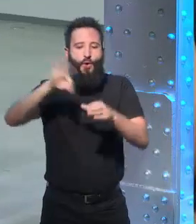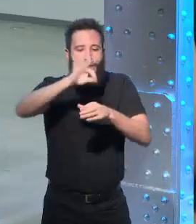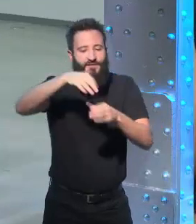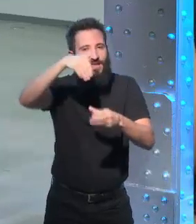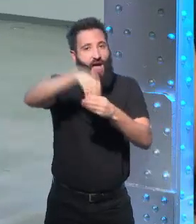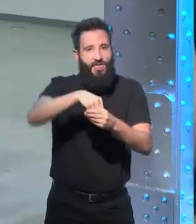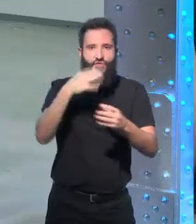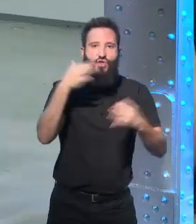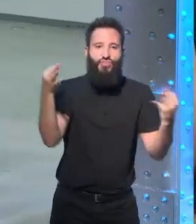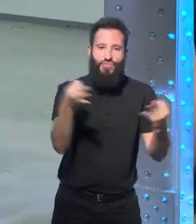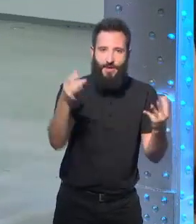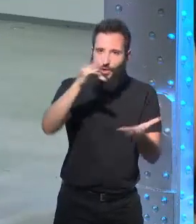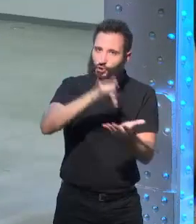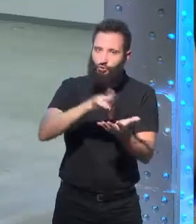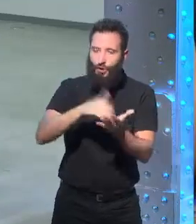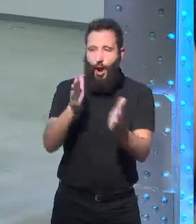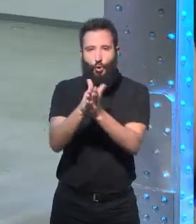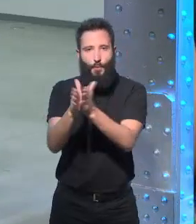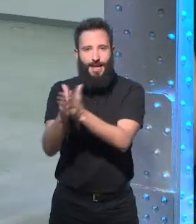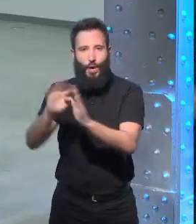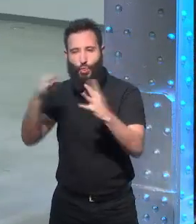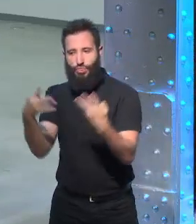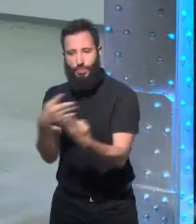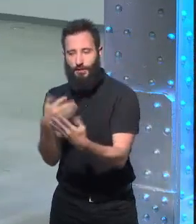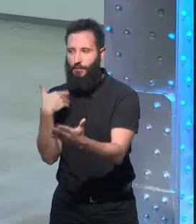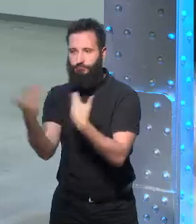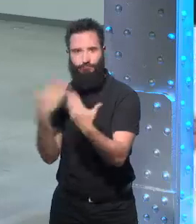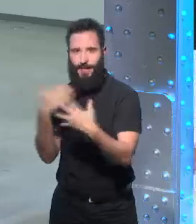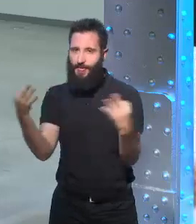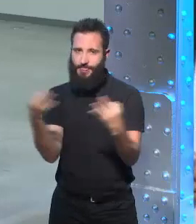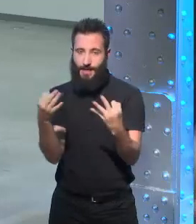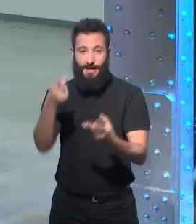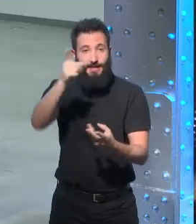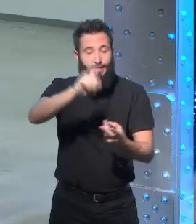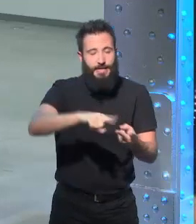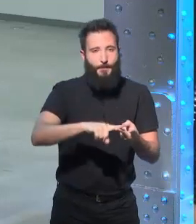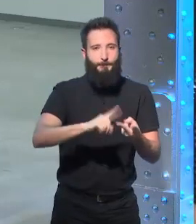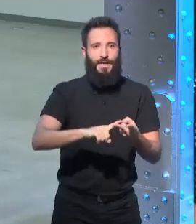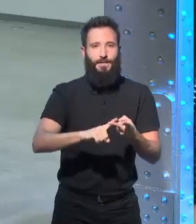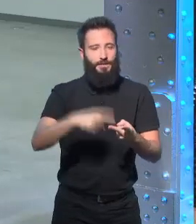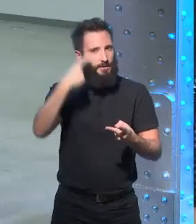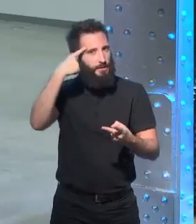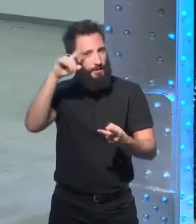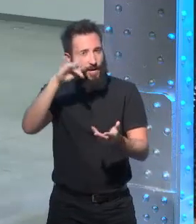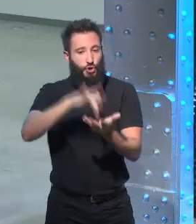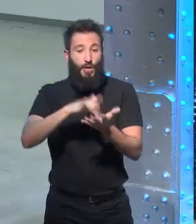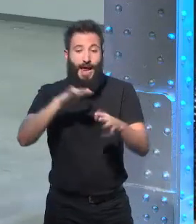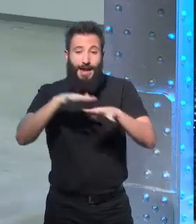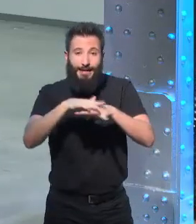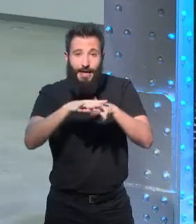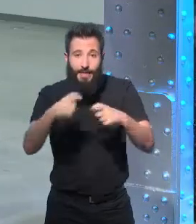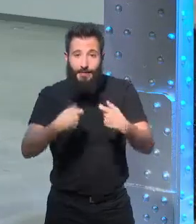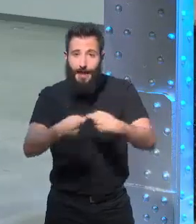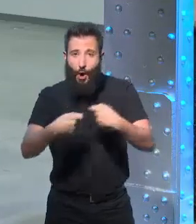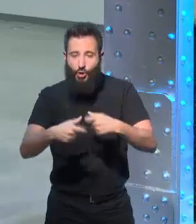teletrabajo tiene que saber relacionarse con sus compañeros. Saber ampliar la red de los negocios. Estamos